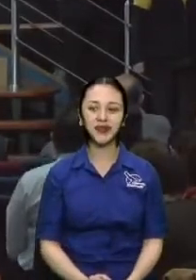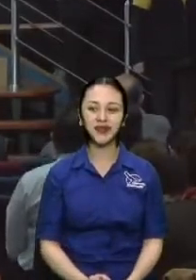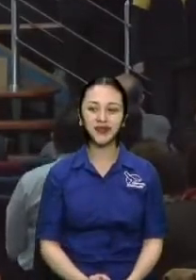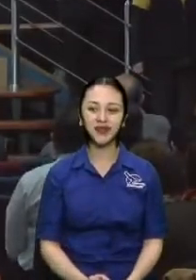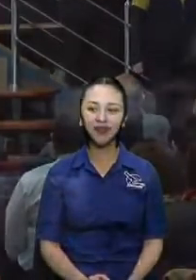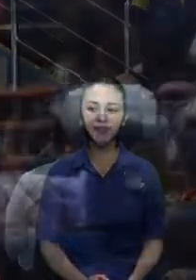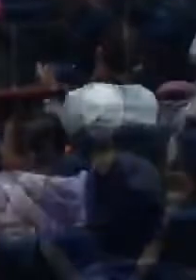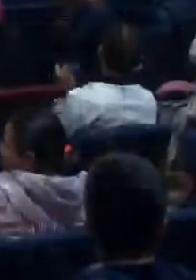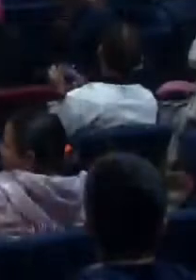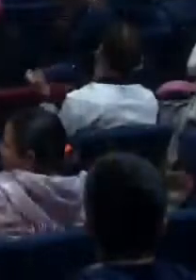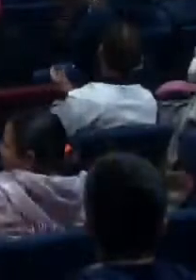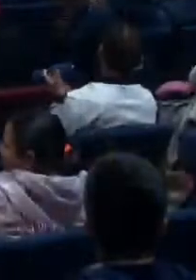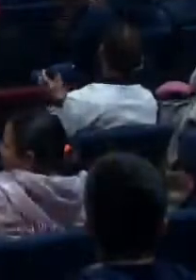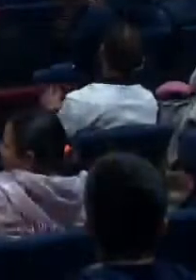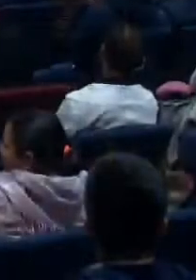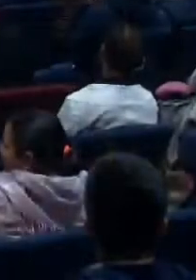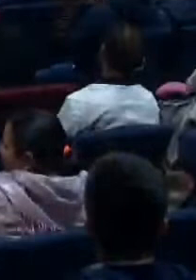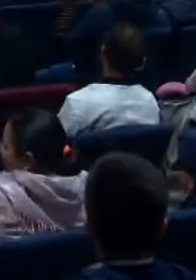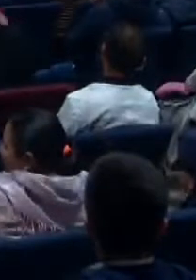Gloria a Dios.